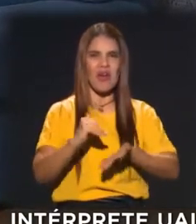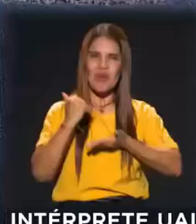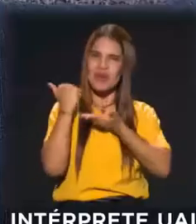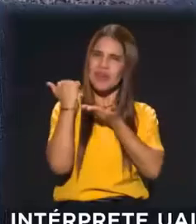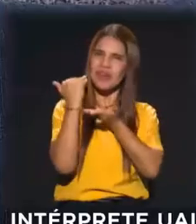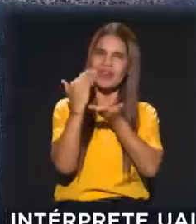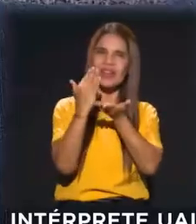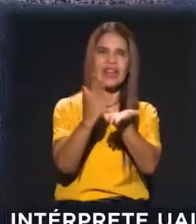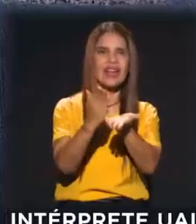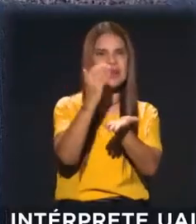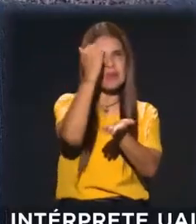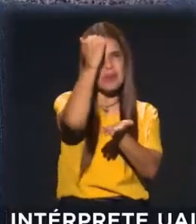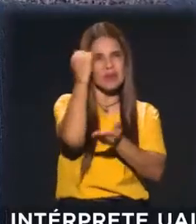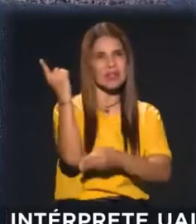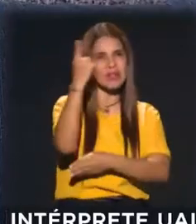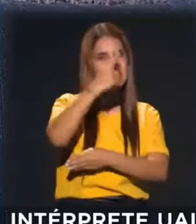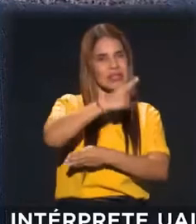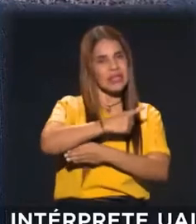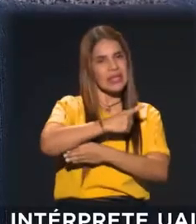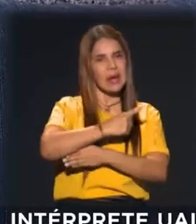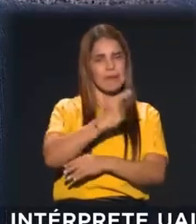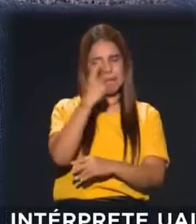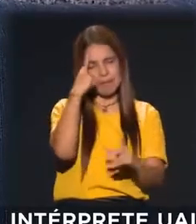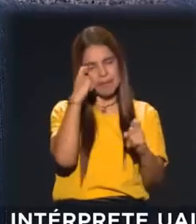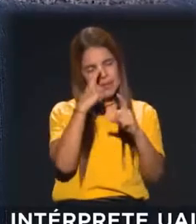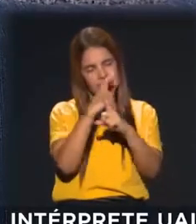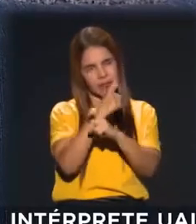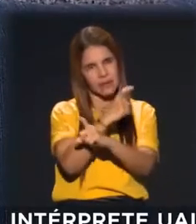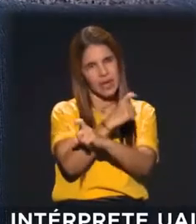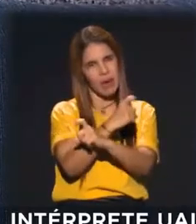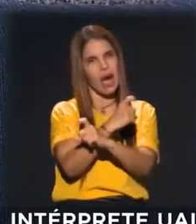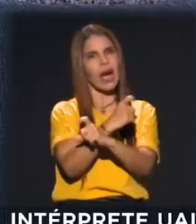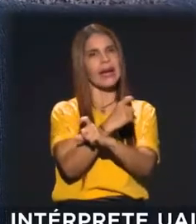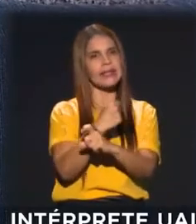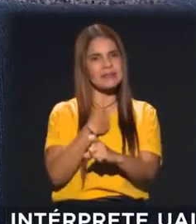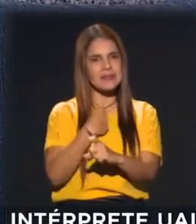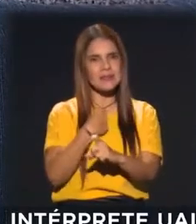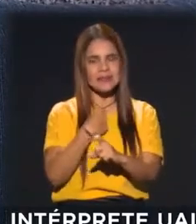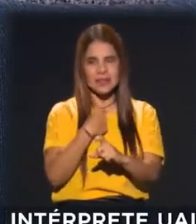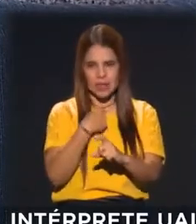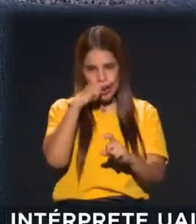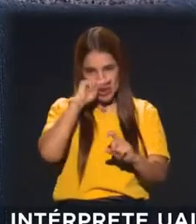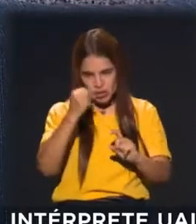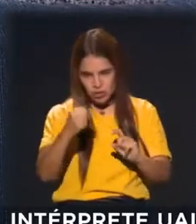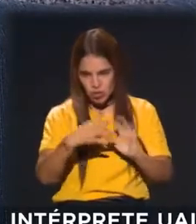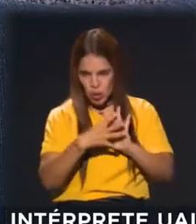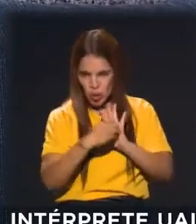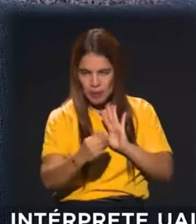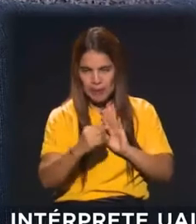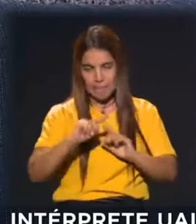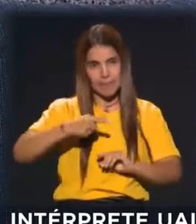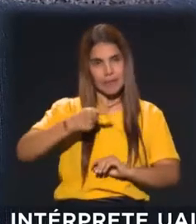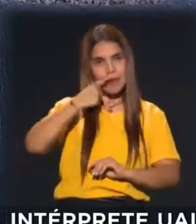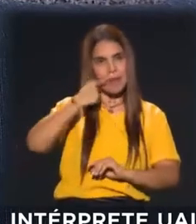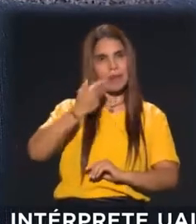del Día del Maestro es que pensemos realmente que nosotros somos esa primer figura parental después de